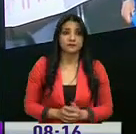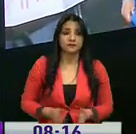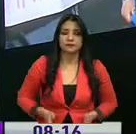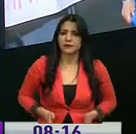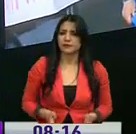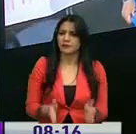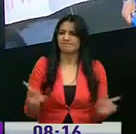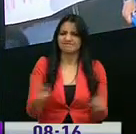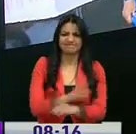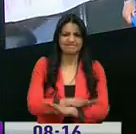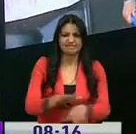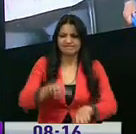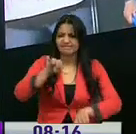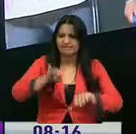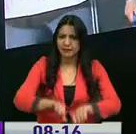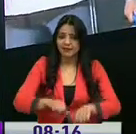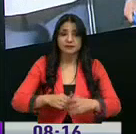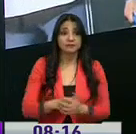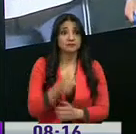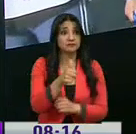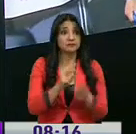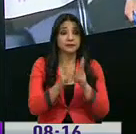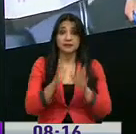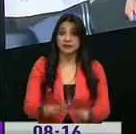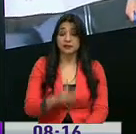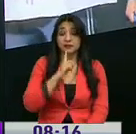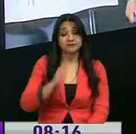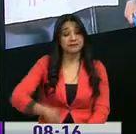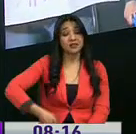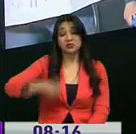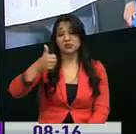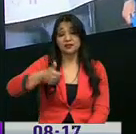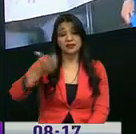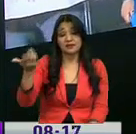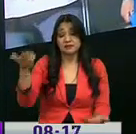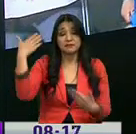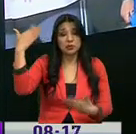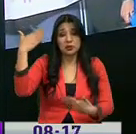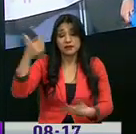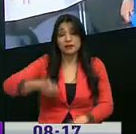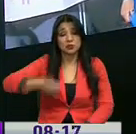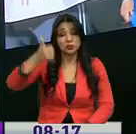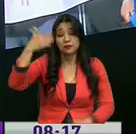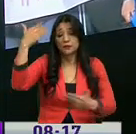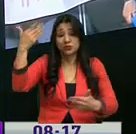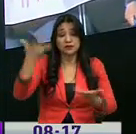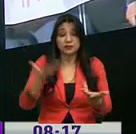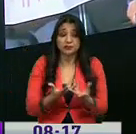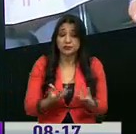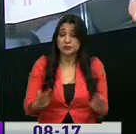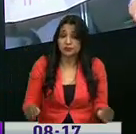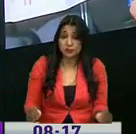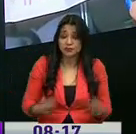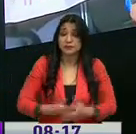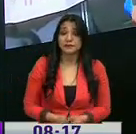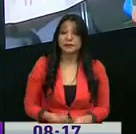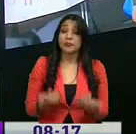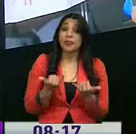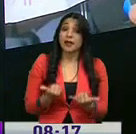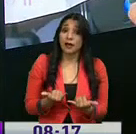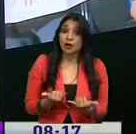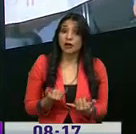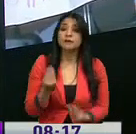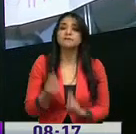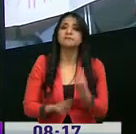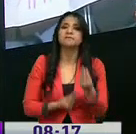en pésimo estado y, como dijo el vecino, negligencia municipal, negligencia de las autoridades. Sin duda, lo que pasa es que ahora se escudan